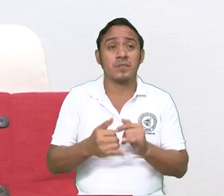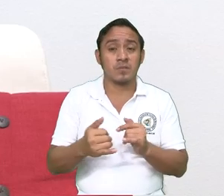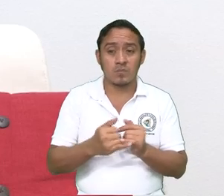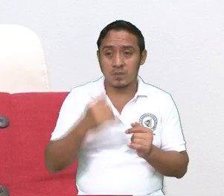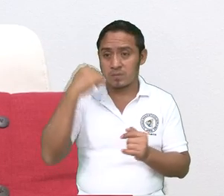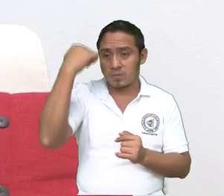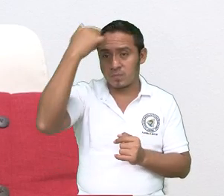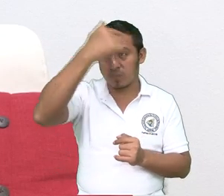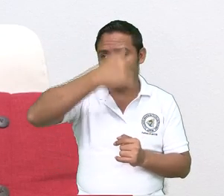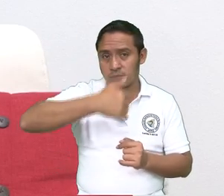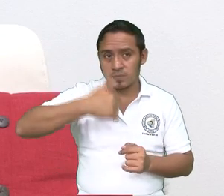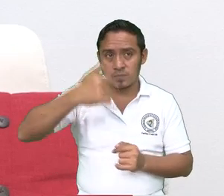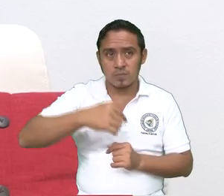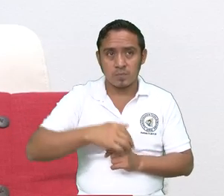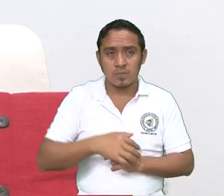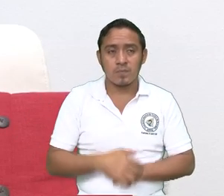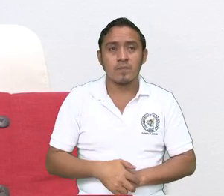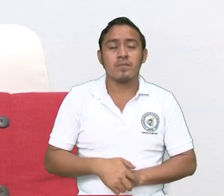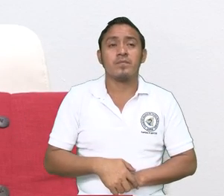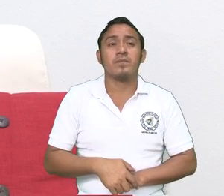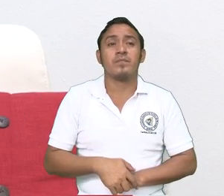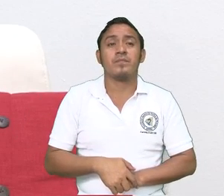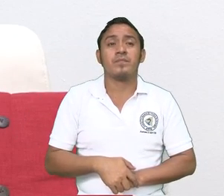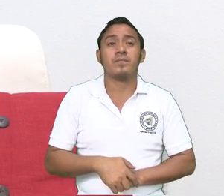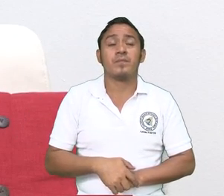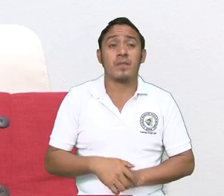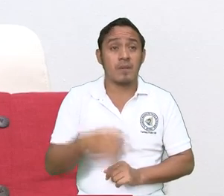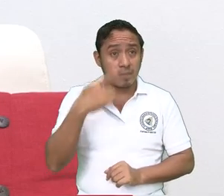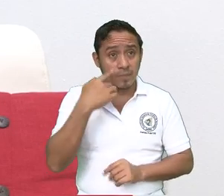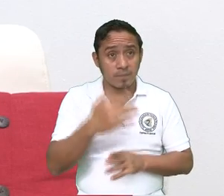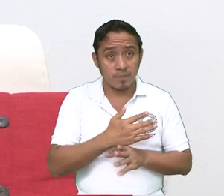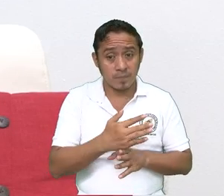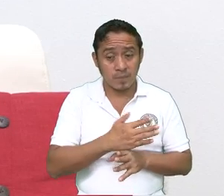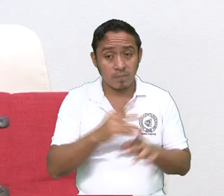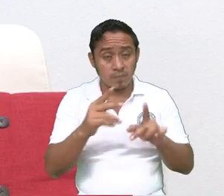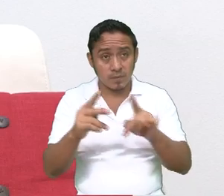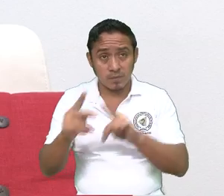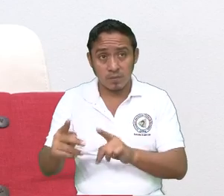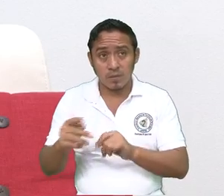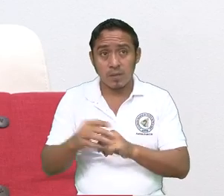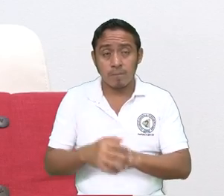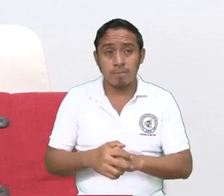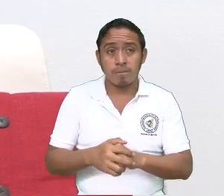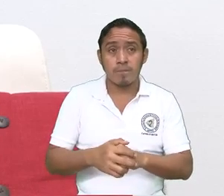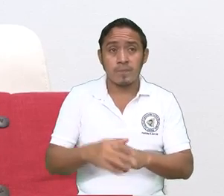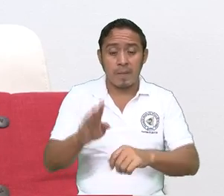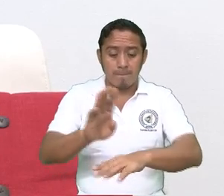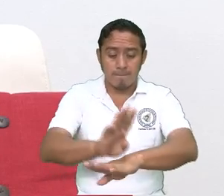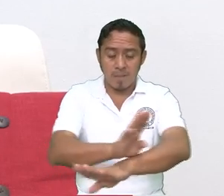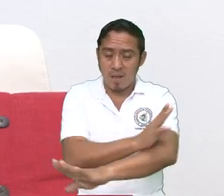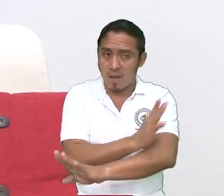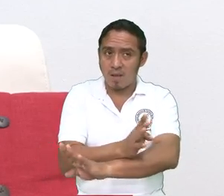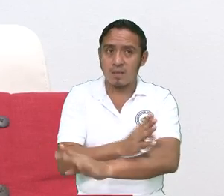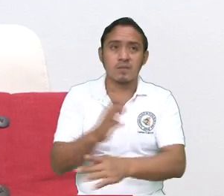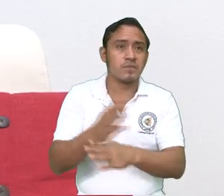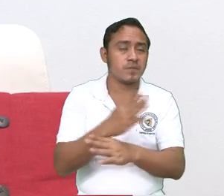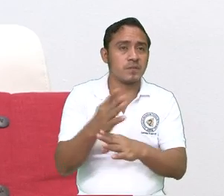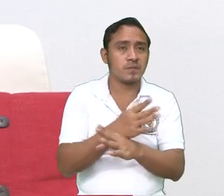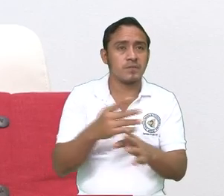pues también no es de que se tiene que aprender a diferenciar de una persona con un tipo de piel blanca